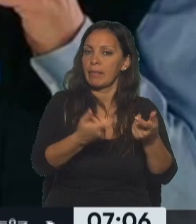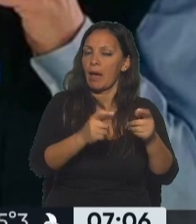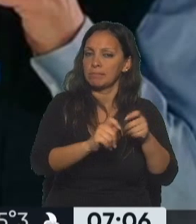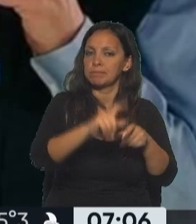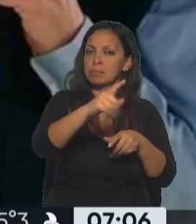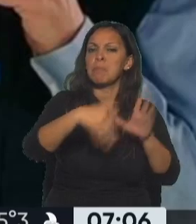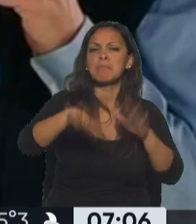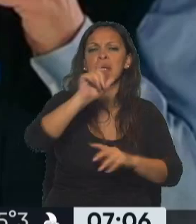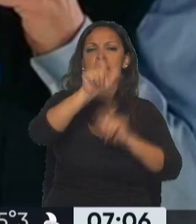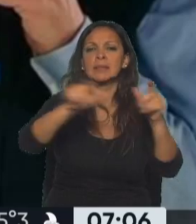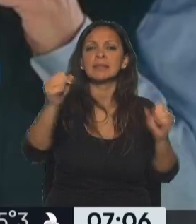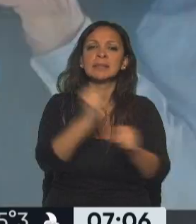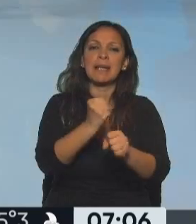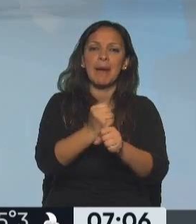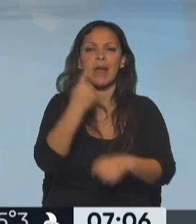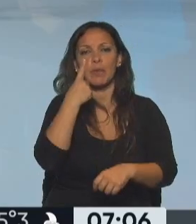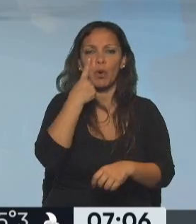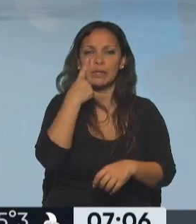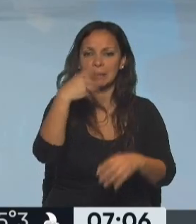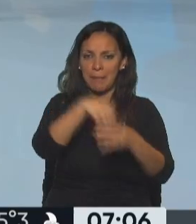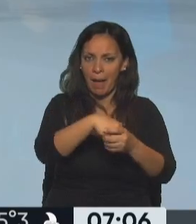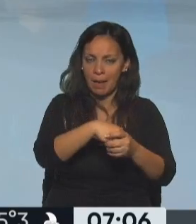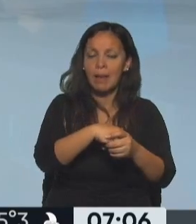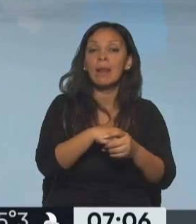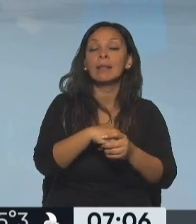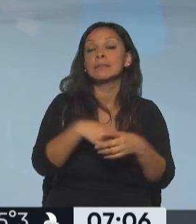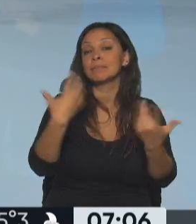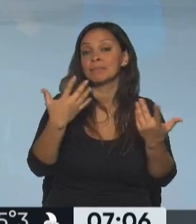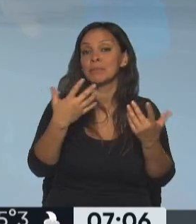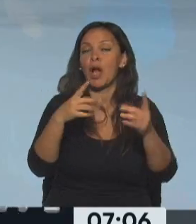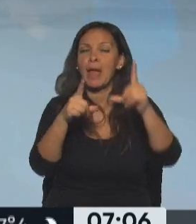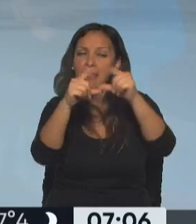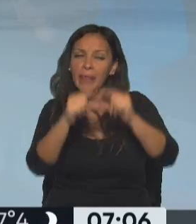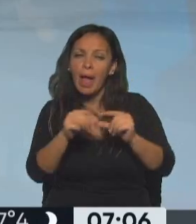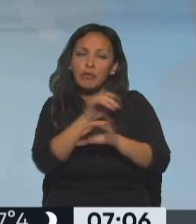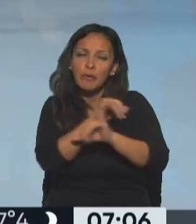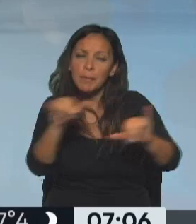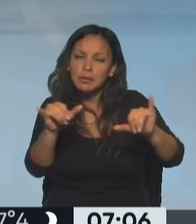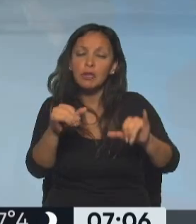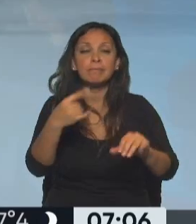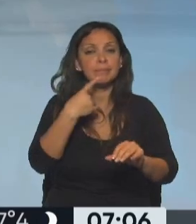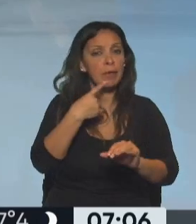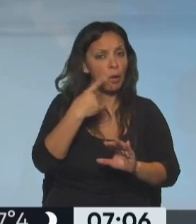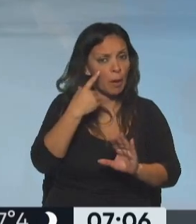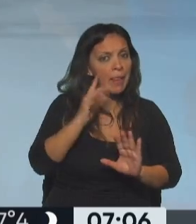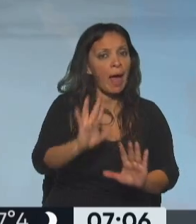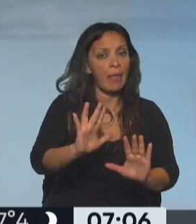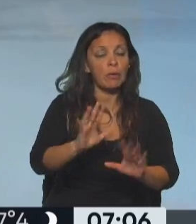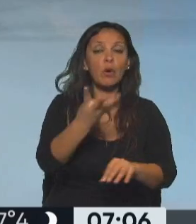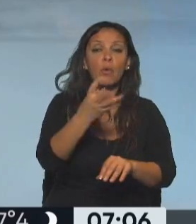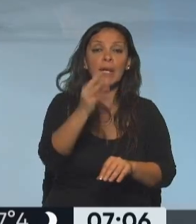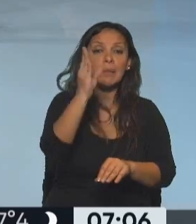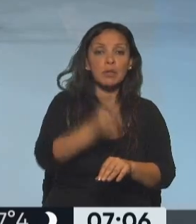los trabajadores municipales, ¿sí? Que según datos que maneja el propio ministro, dice, ojo, que el 40% de los que trabajan